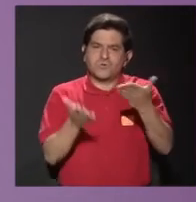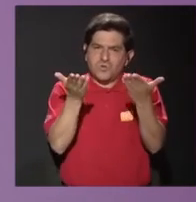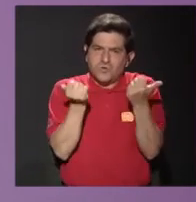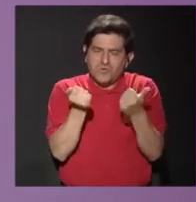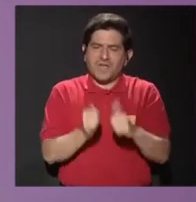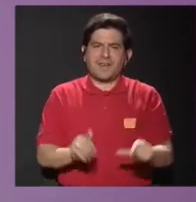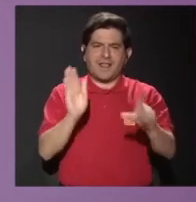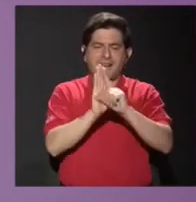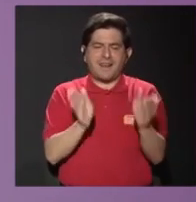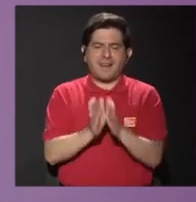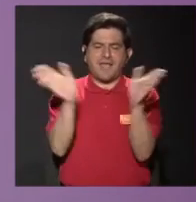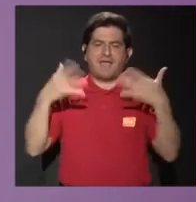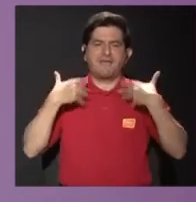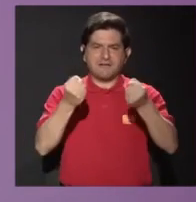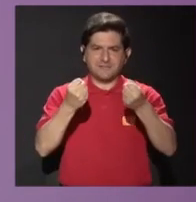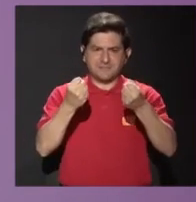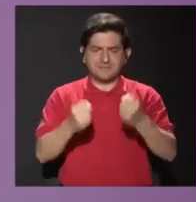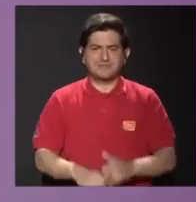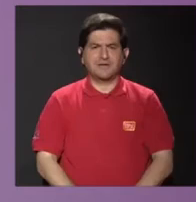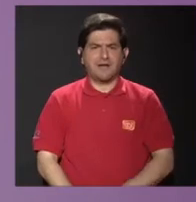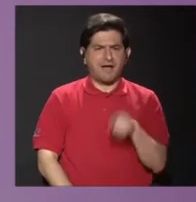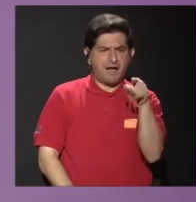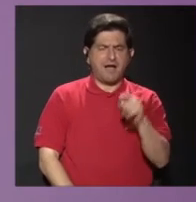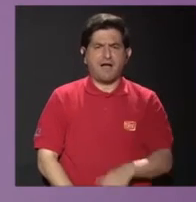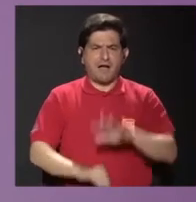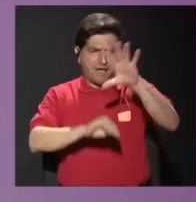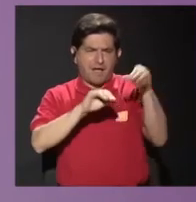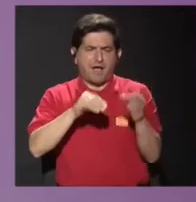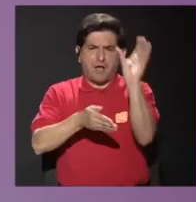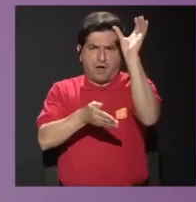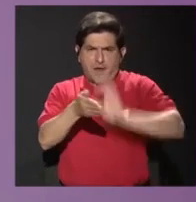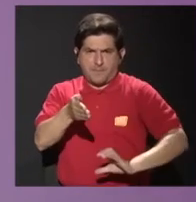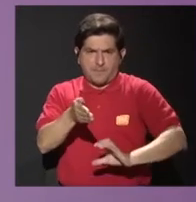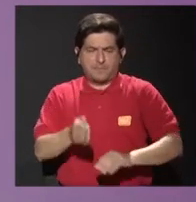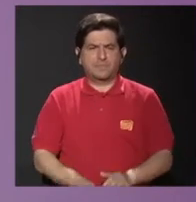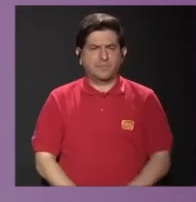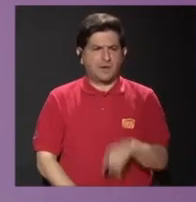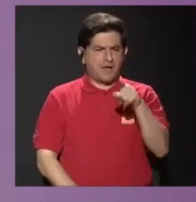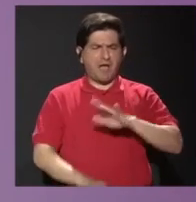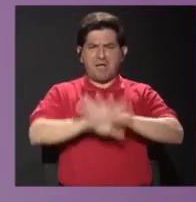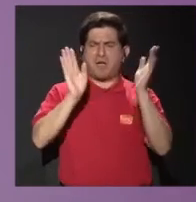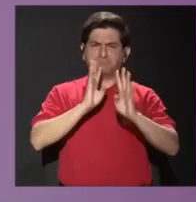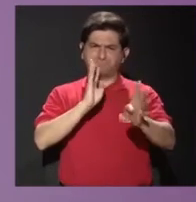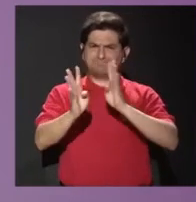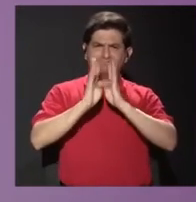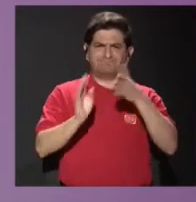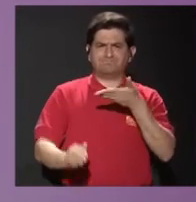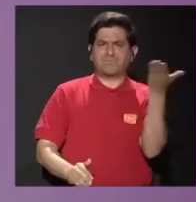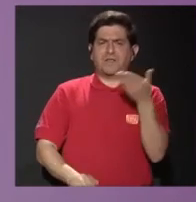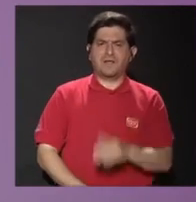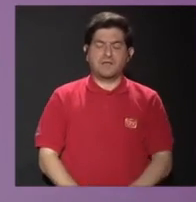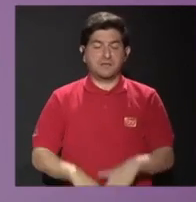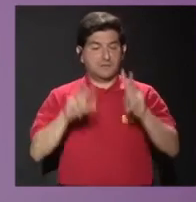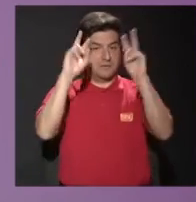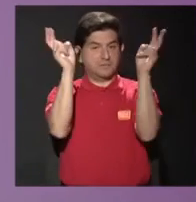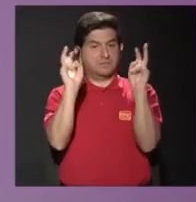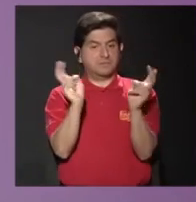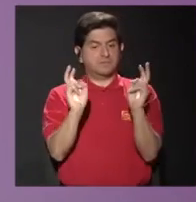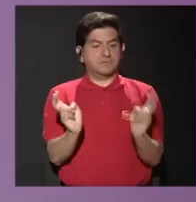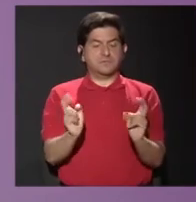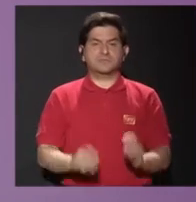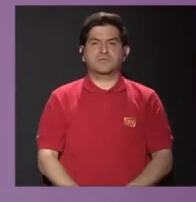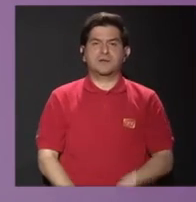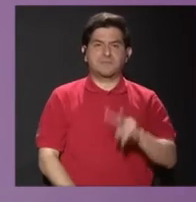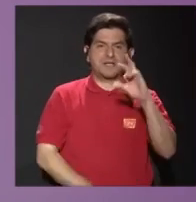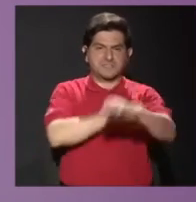que la ley general de salud exista una edición de un capítulo que nos hable con claridad precisamente sobre estos temas que